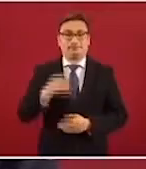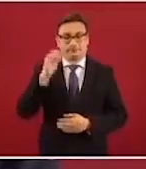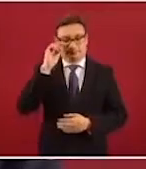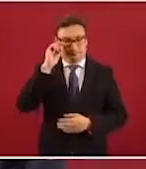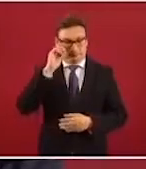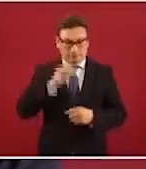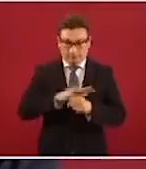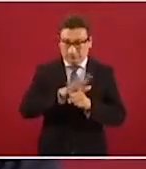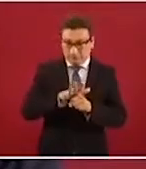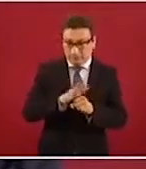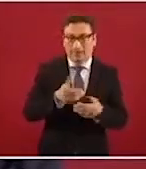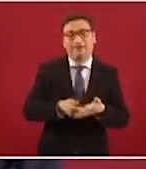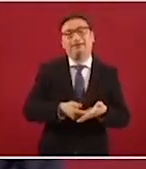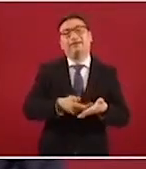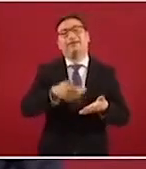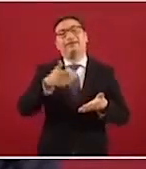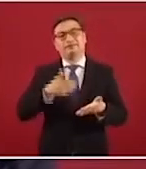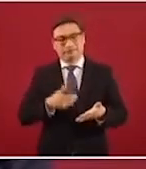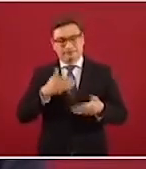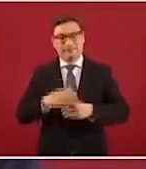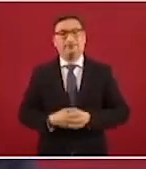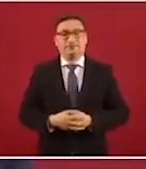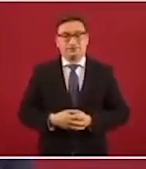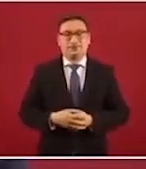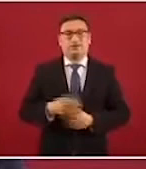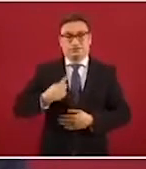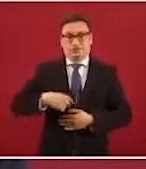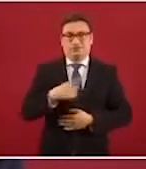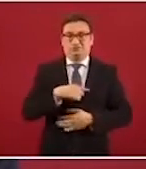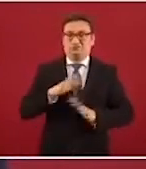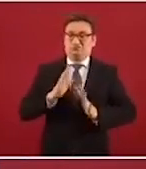Antes del coronavirus, ya habíamos decidido